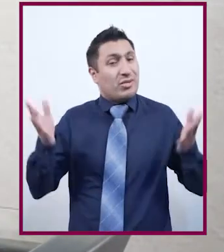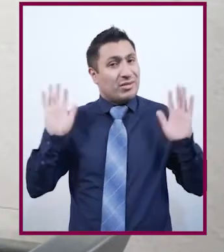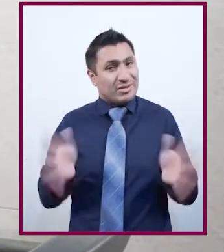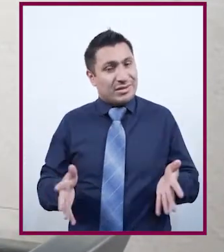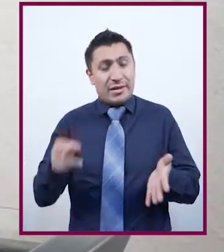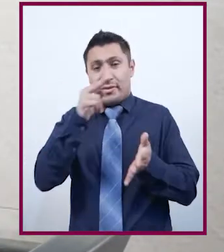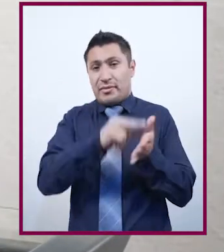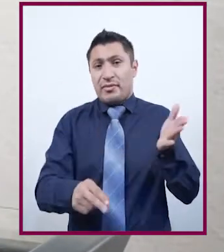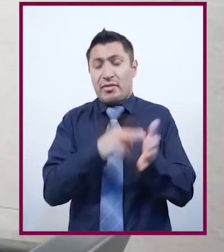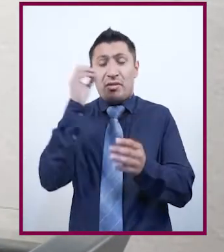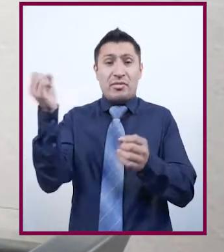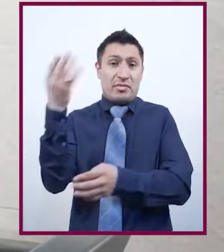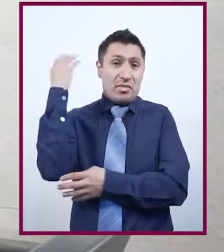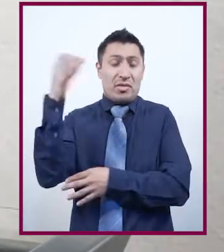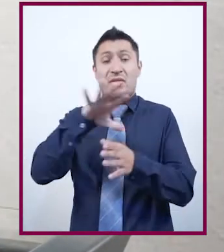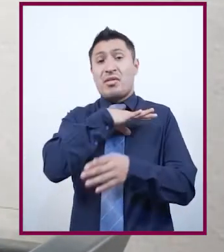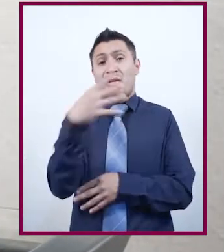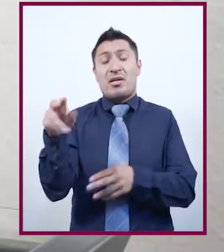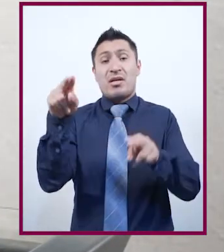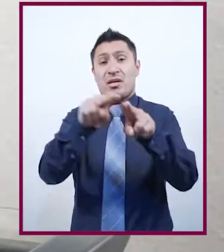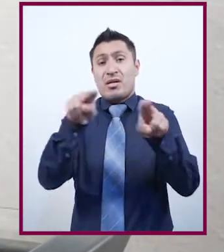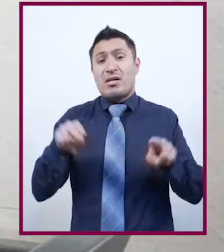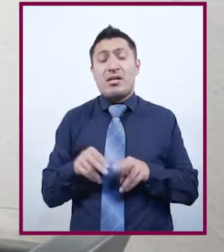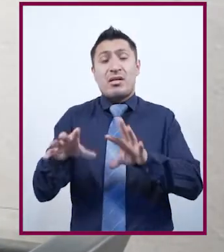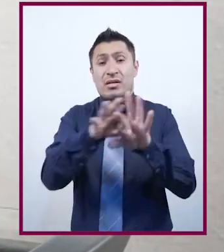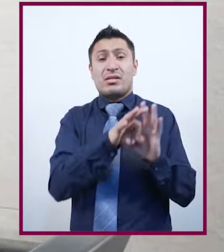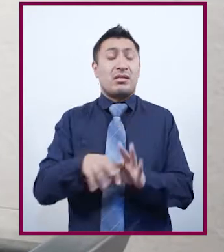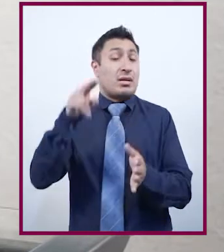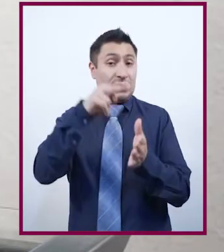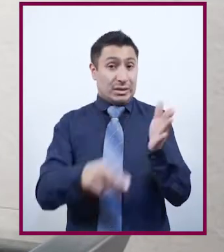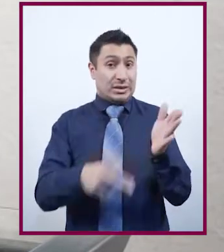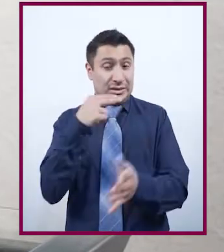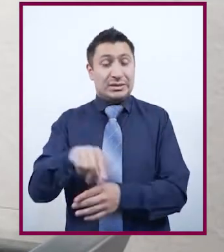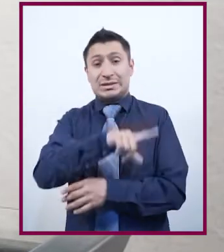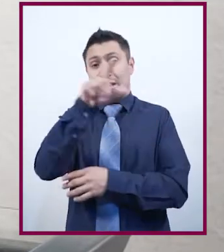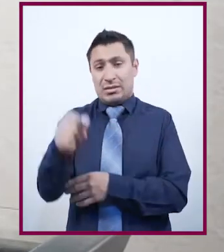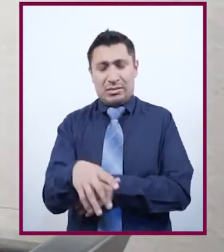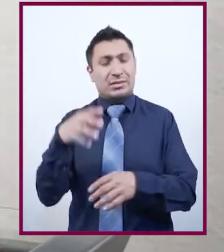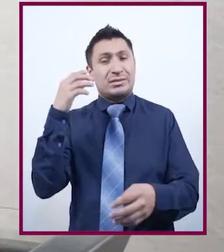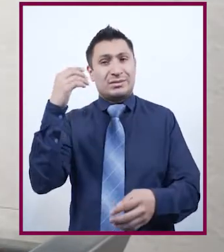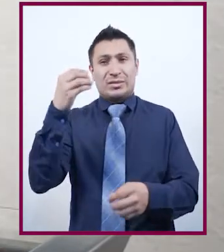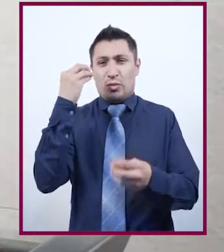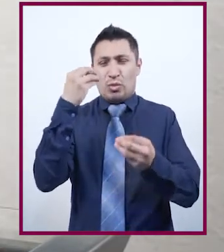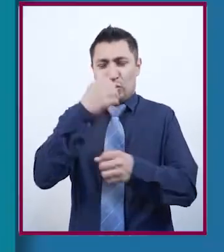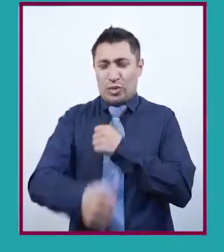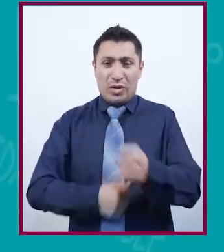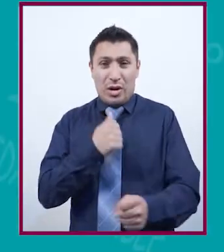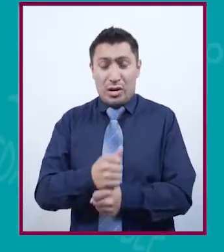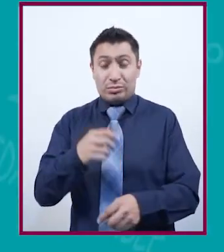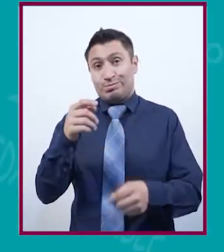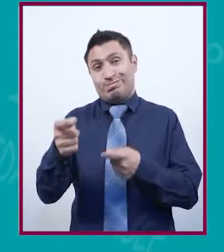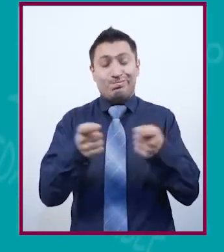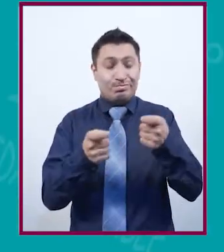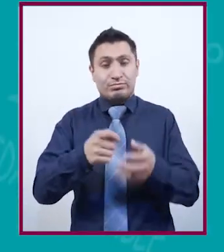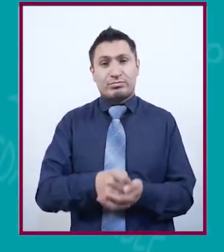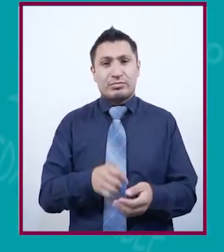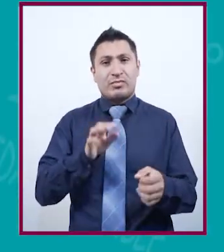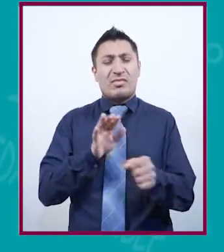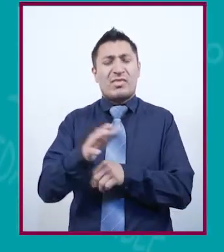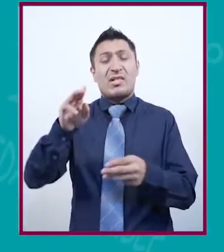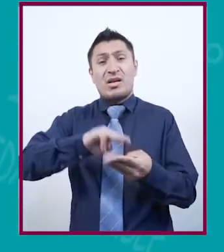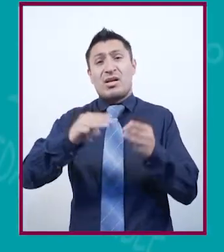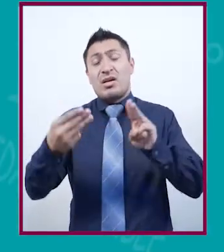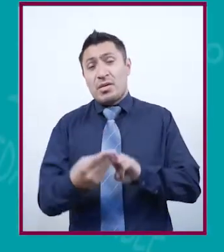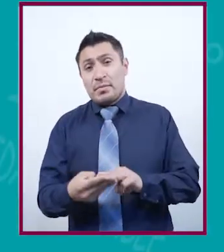Niño, firmada en la Asamblea General de las Naciones Unidas y aprobada después de décadas de gestación. ¿Qué motivó la aparición